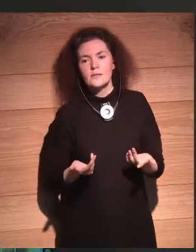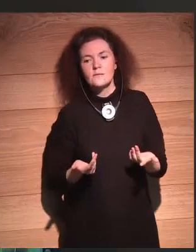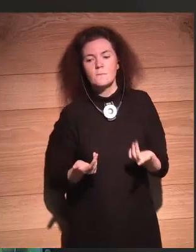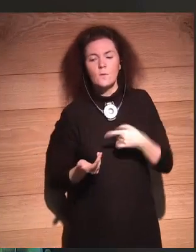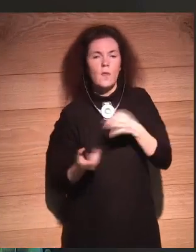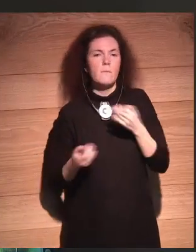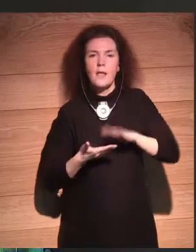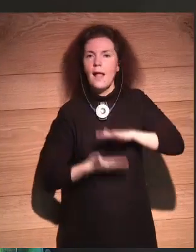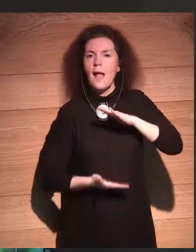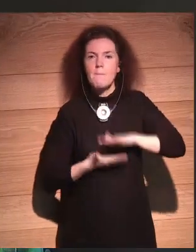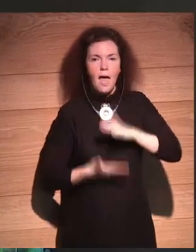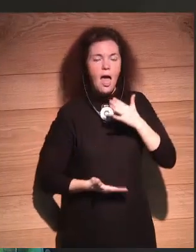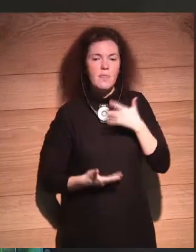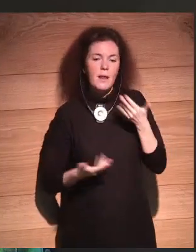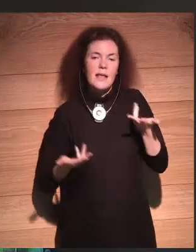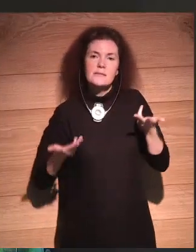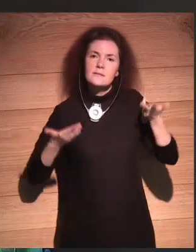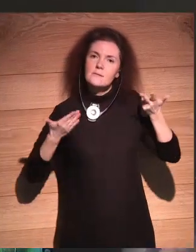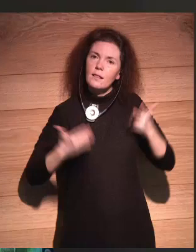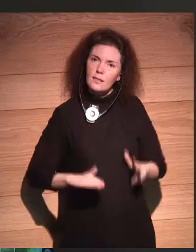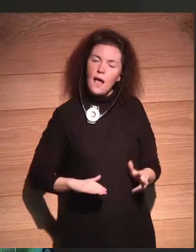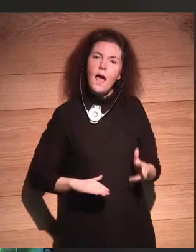tenemos que ser capaces de sentarnos